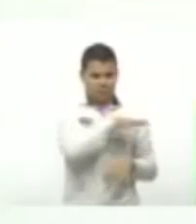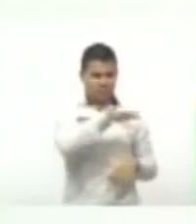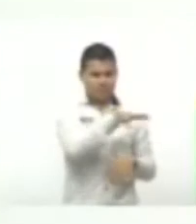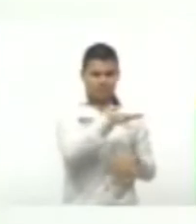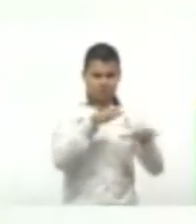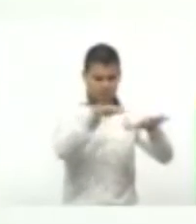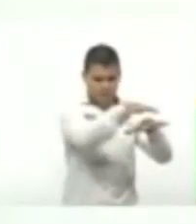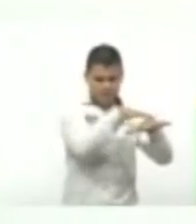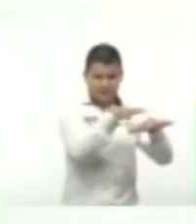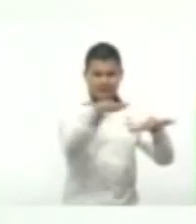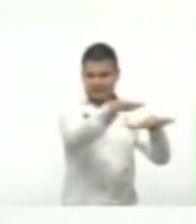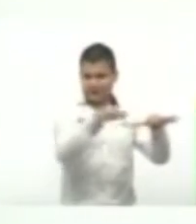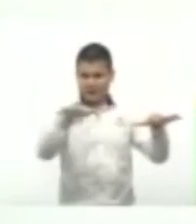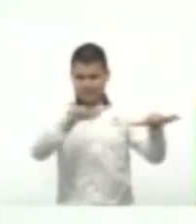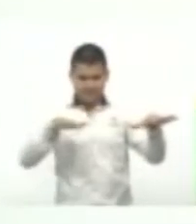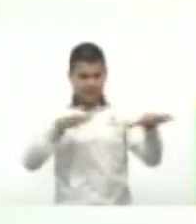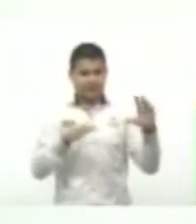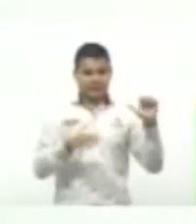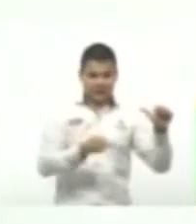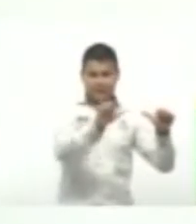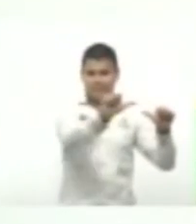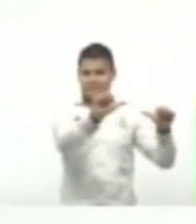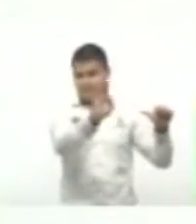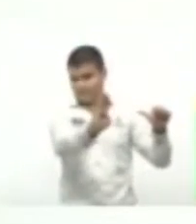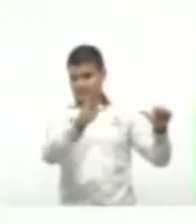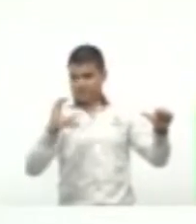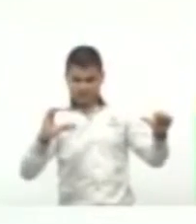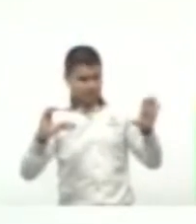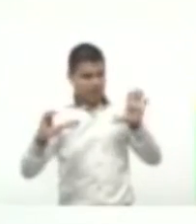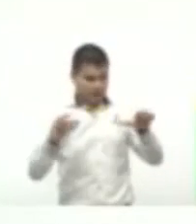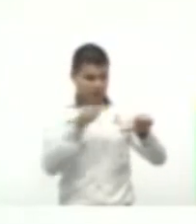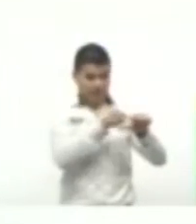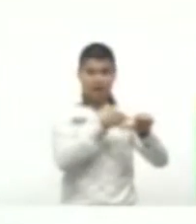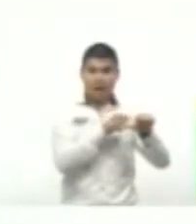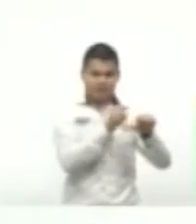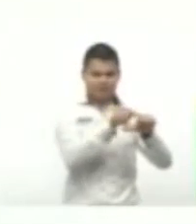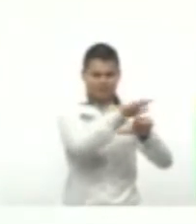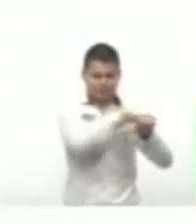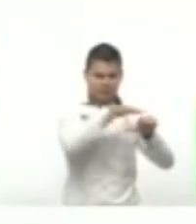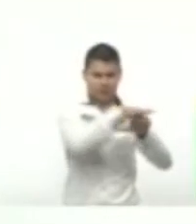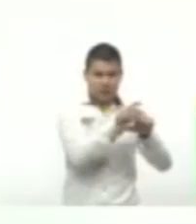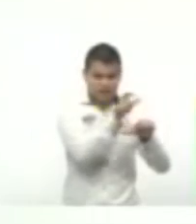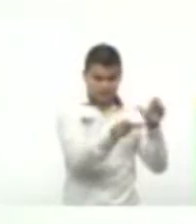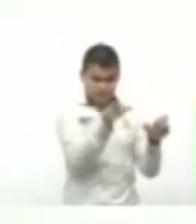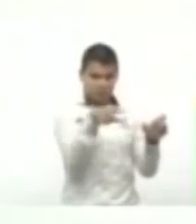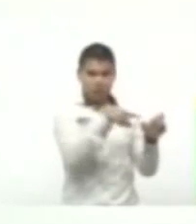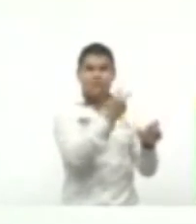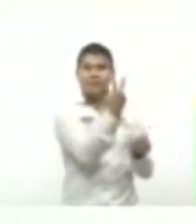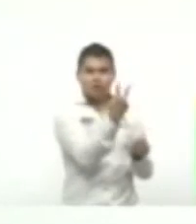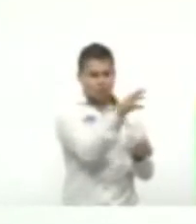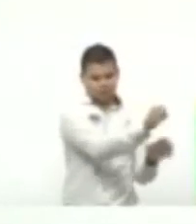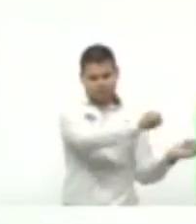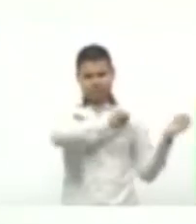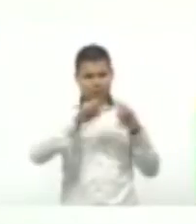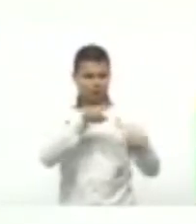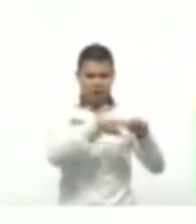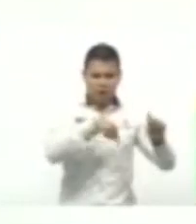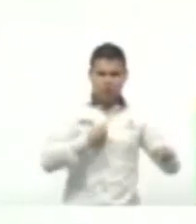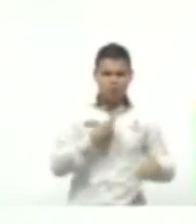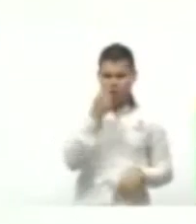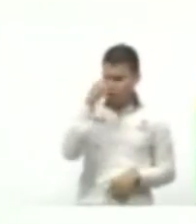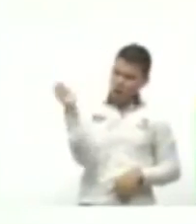establecimiento carcelario y penitenciario de El Bosque al momento de requerir a un interno